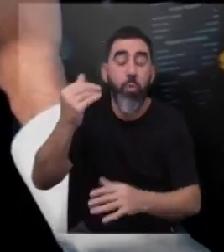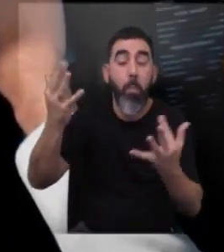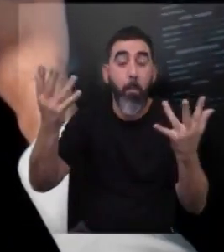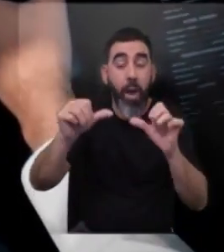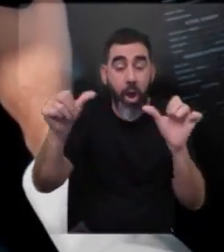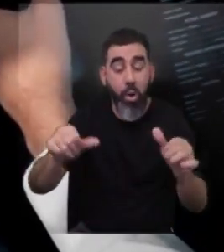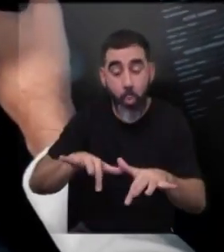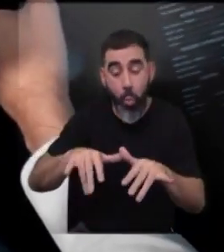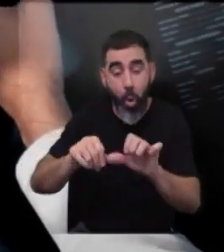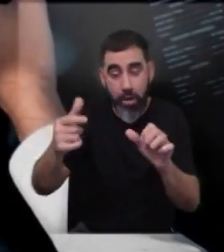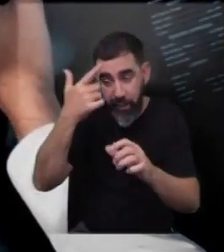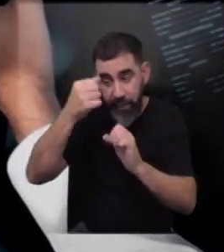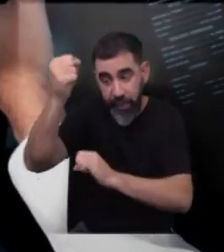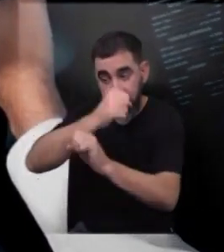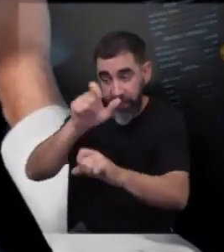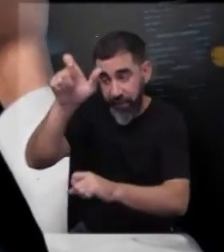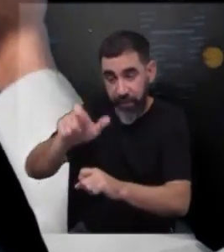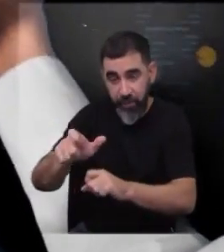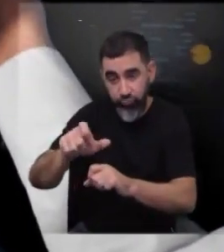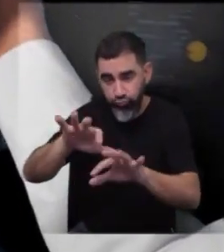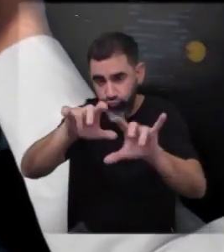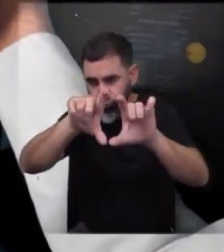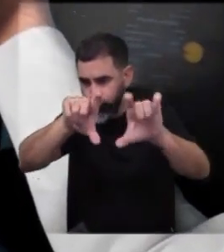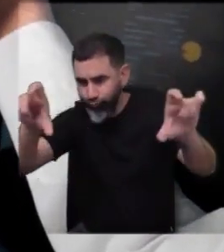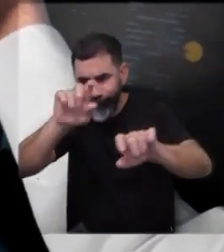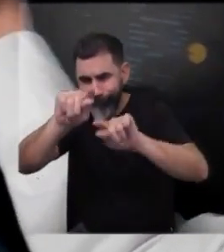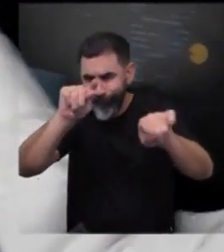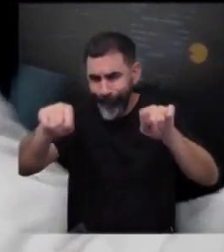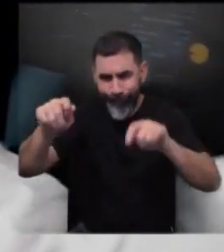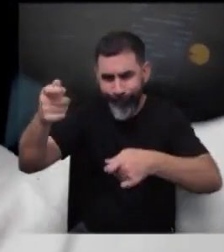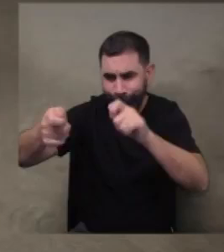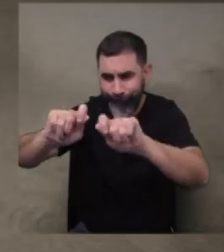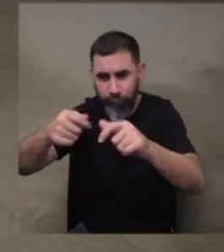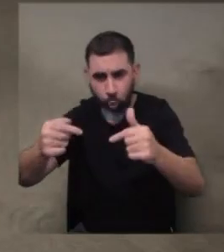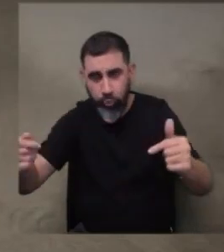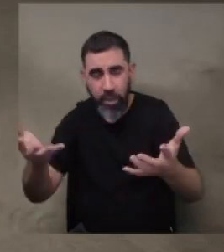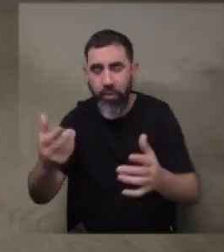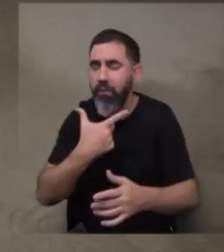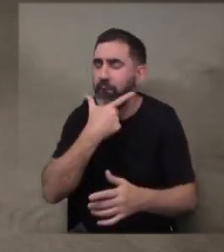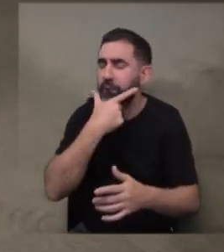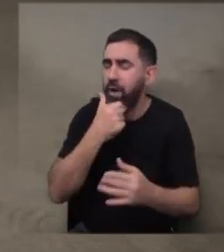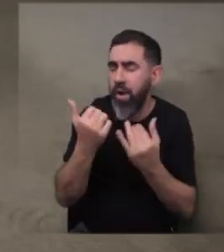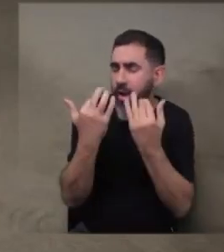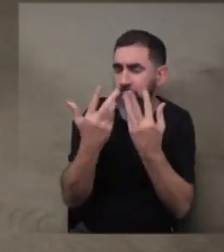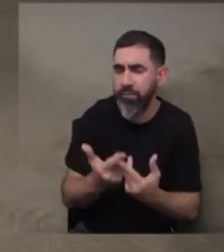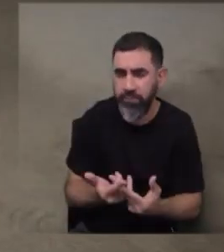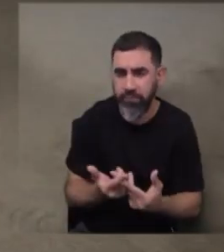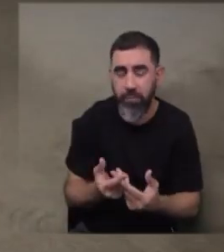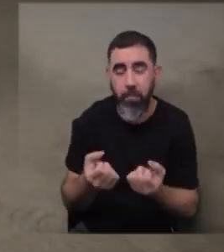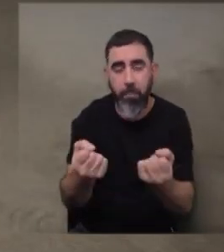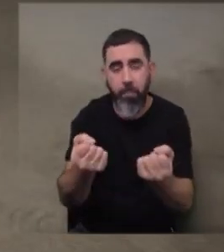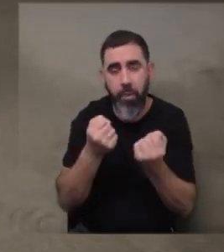la cabina por un ingeniero de vuelo en un panel gigantesco lleno de perillas y relojes. Hoy en día se hacen de forma automática y los pilotos